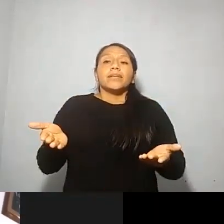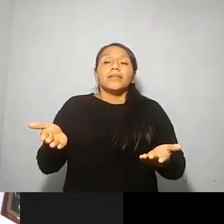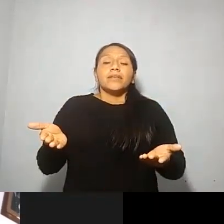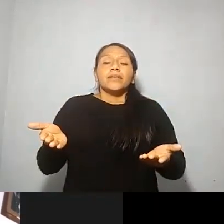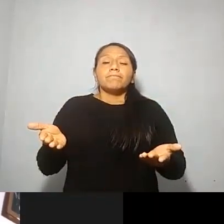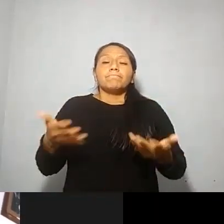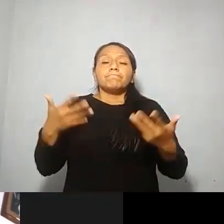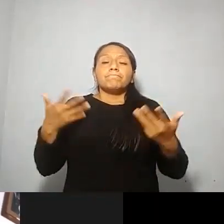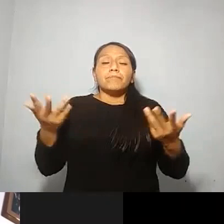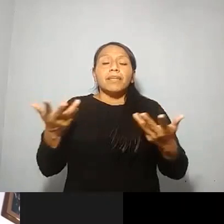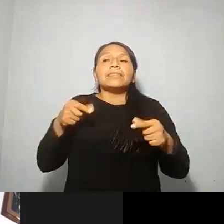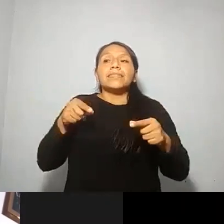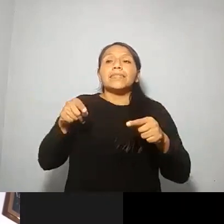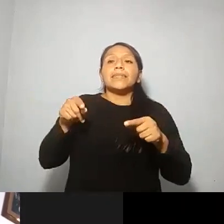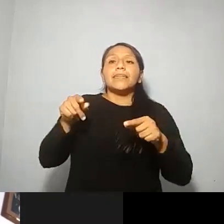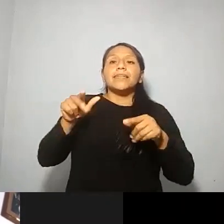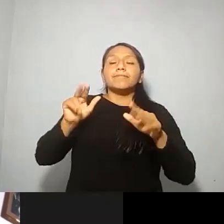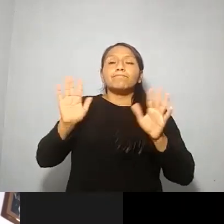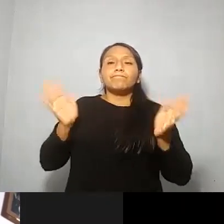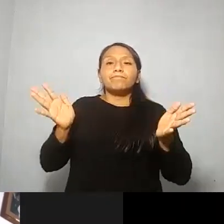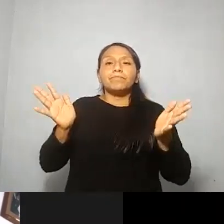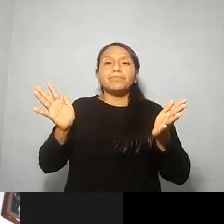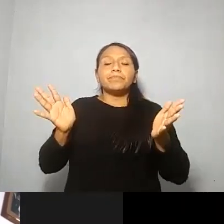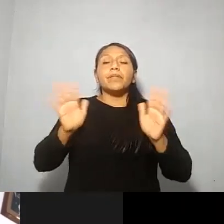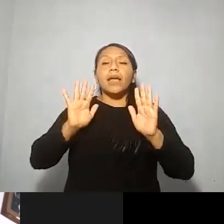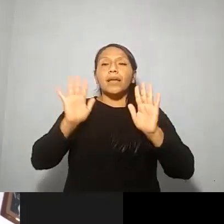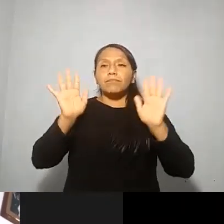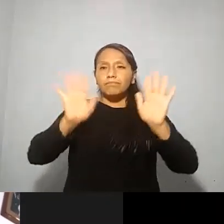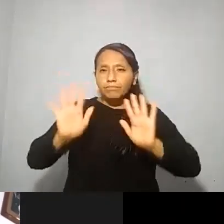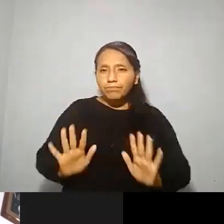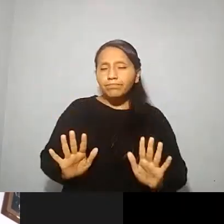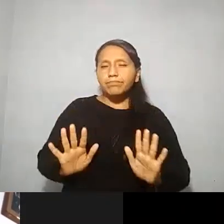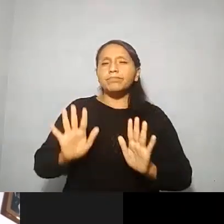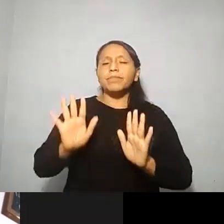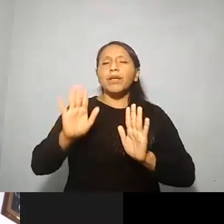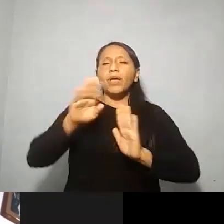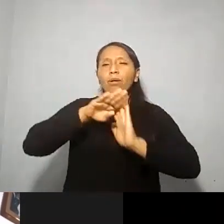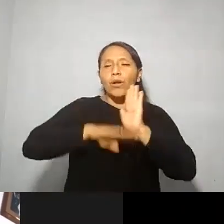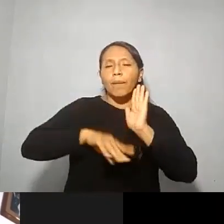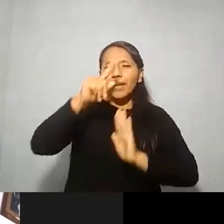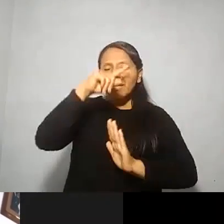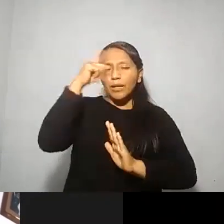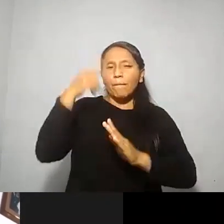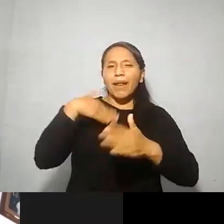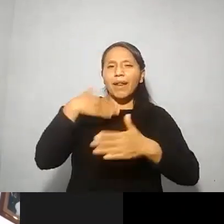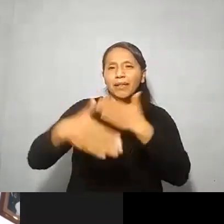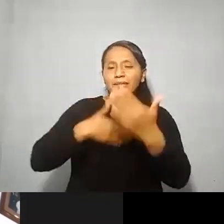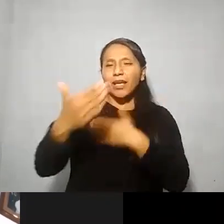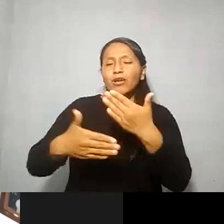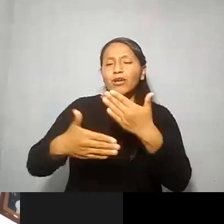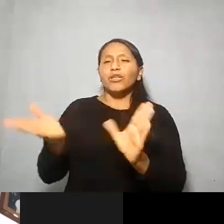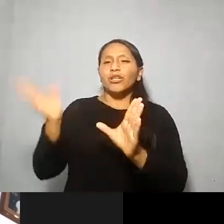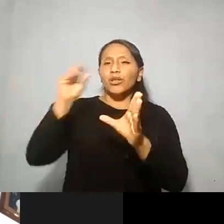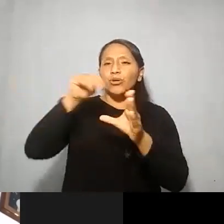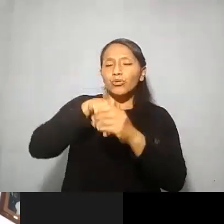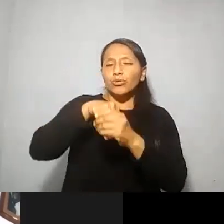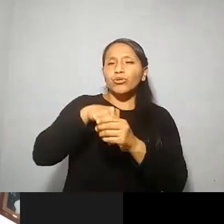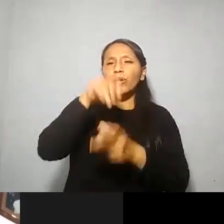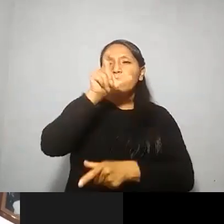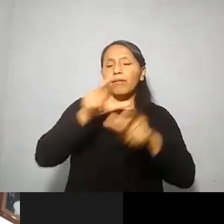se realiza el Programa Nacional para el Desarrollo y la Inclusión de las Personas con